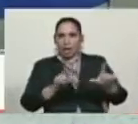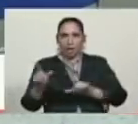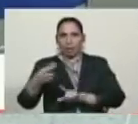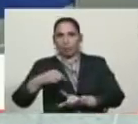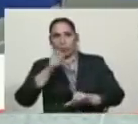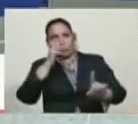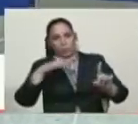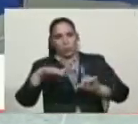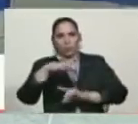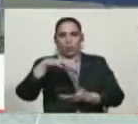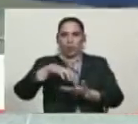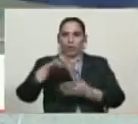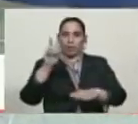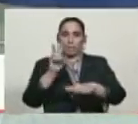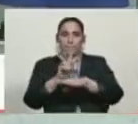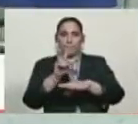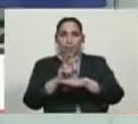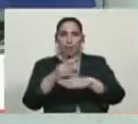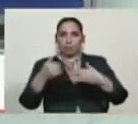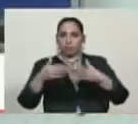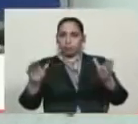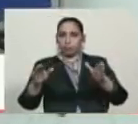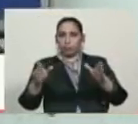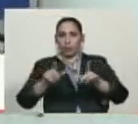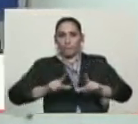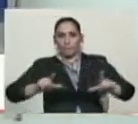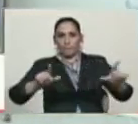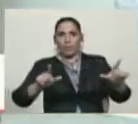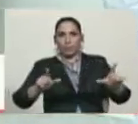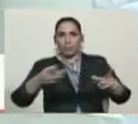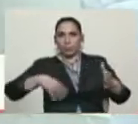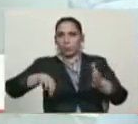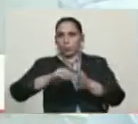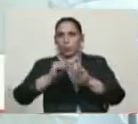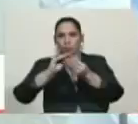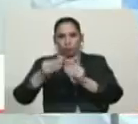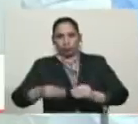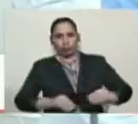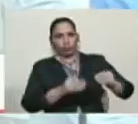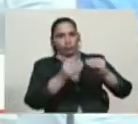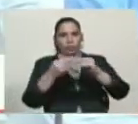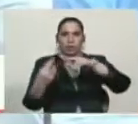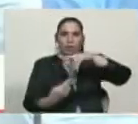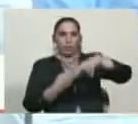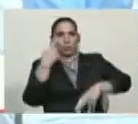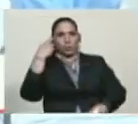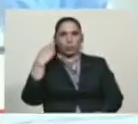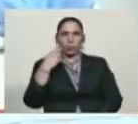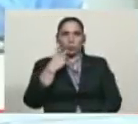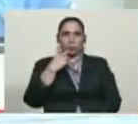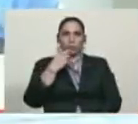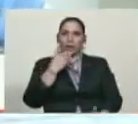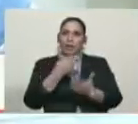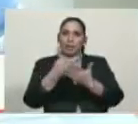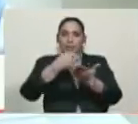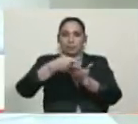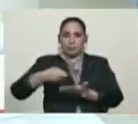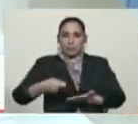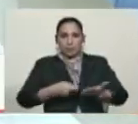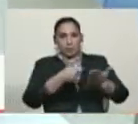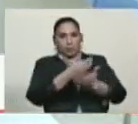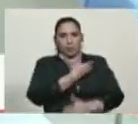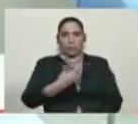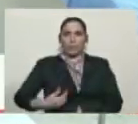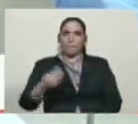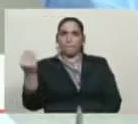en el estado vargas para inaugurar los espacios reinaugurar los espacios rehabilitados por la revolución bolivariana gracias a una inversión presidente